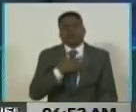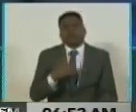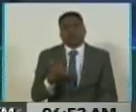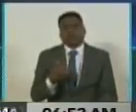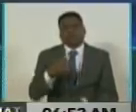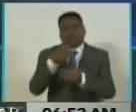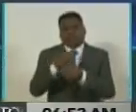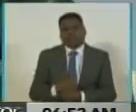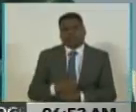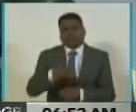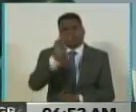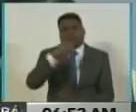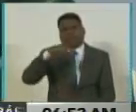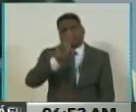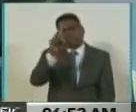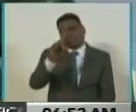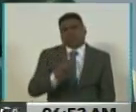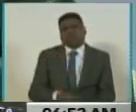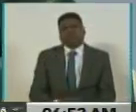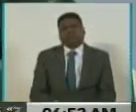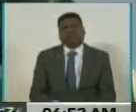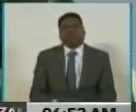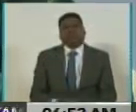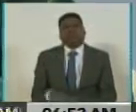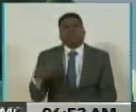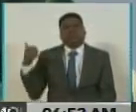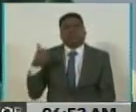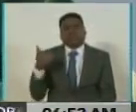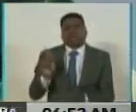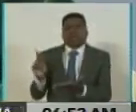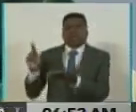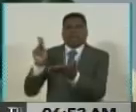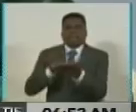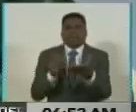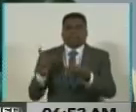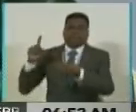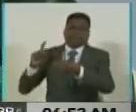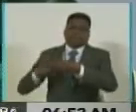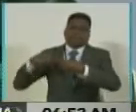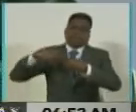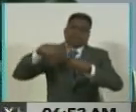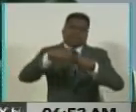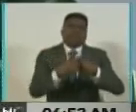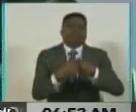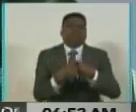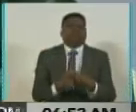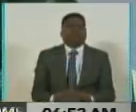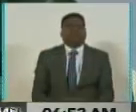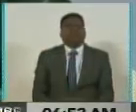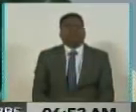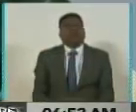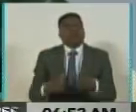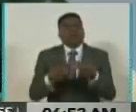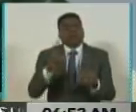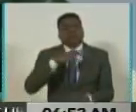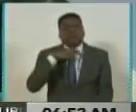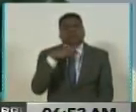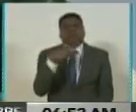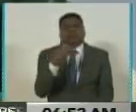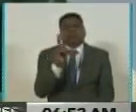la reestructuración. La MUD tiene que resolver un problema de inclusión. La MUD tiene que incorporar todas las voces de alguna